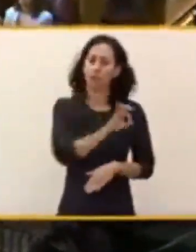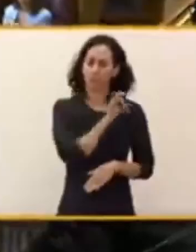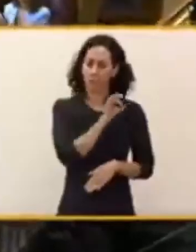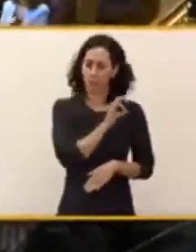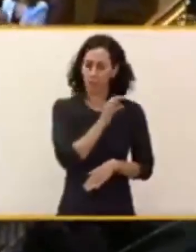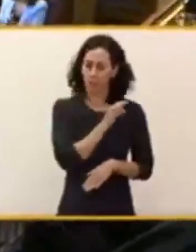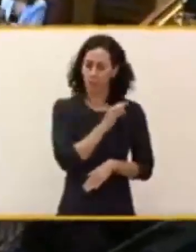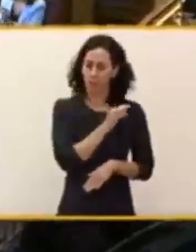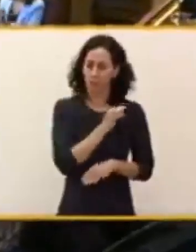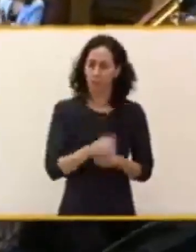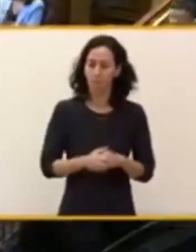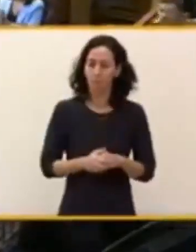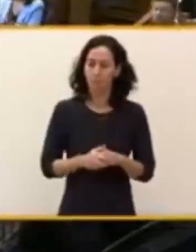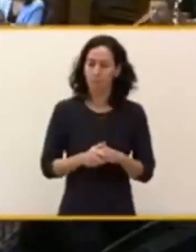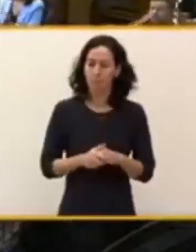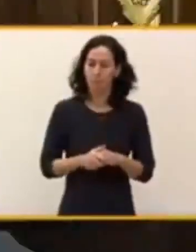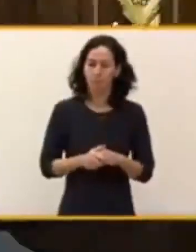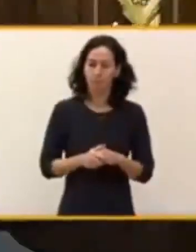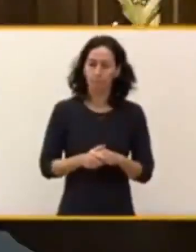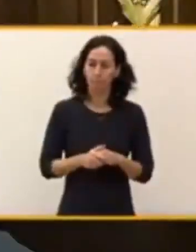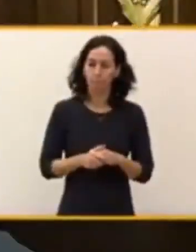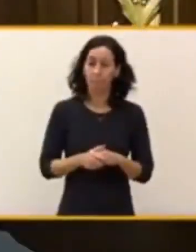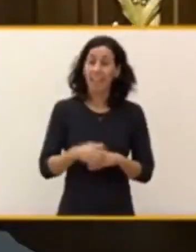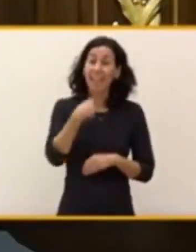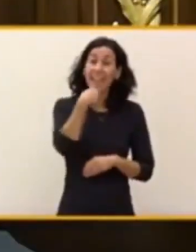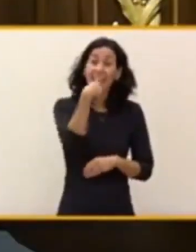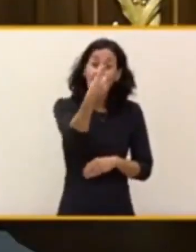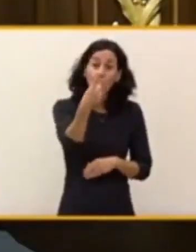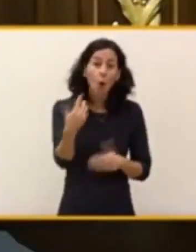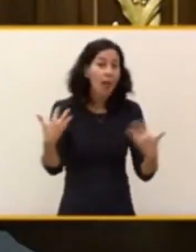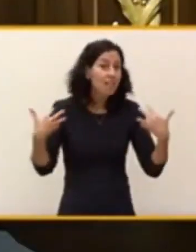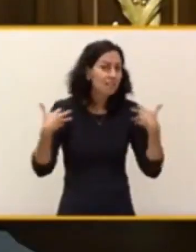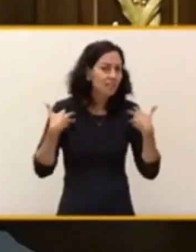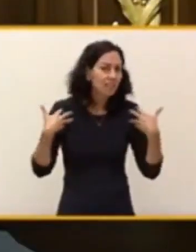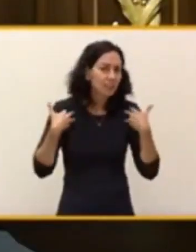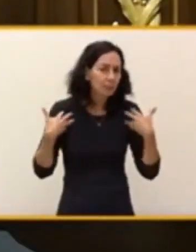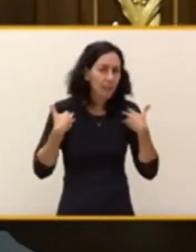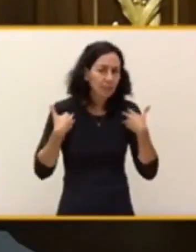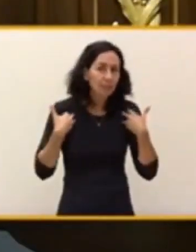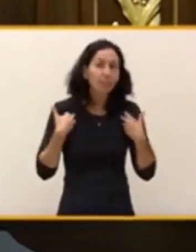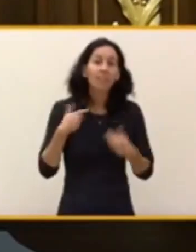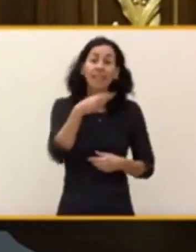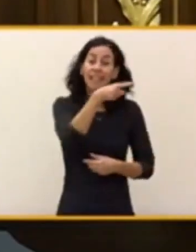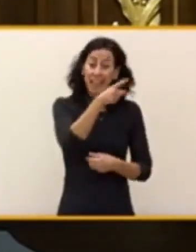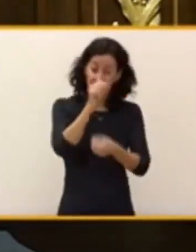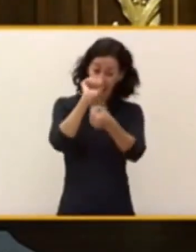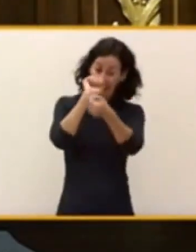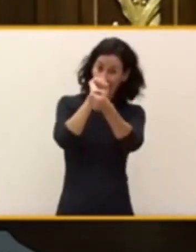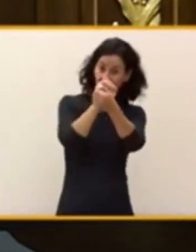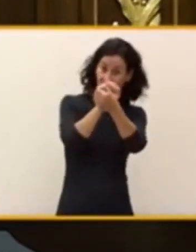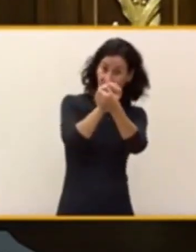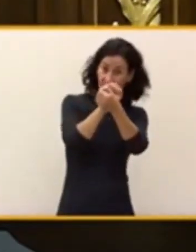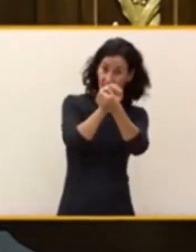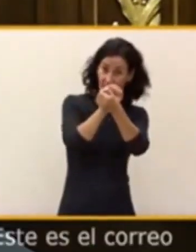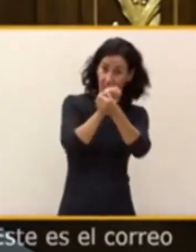le dijo a las víctimas que no rebajaría las penas. Este es el correo electrónico del Ministerio